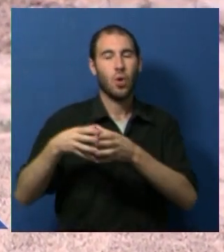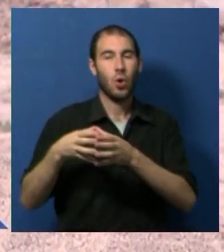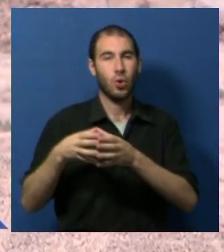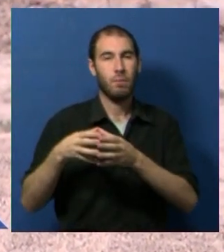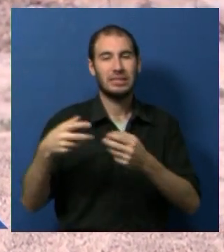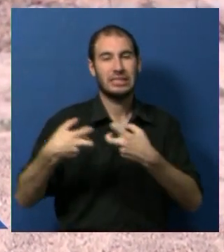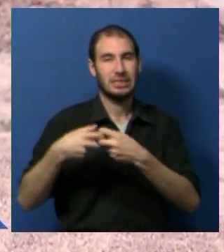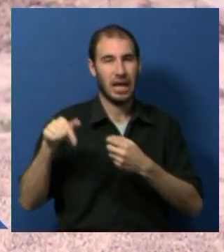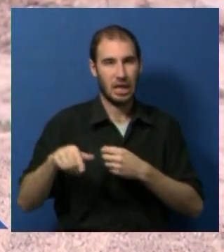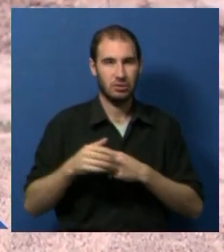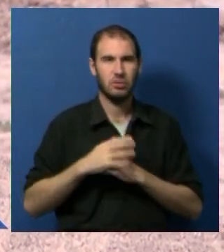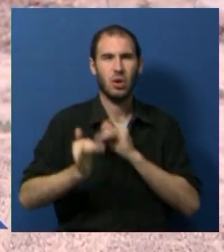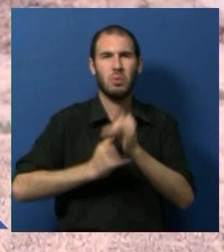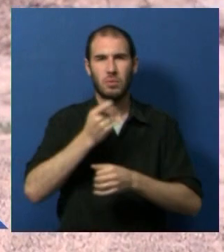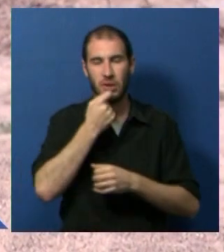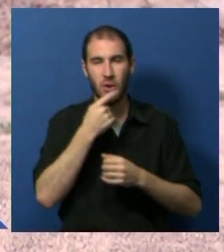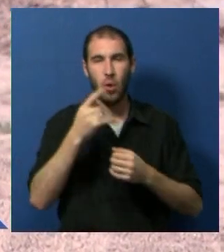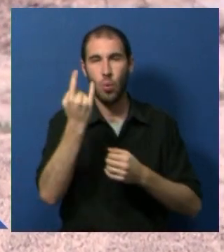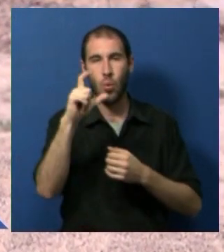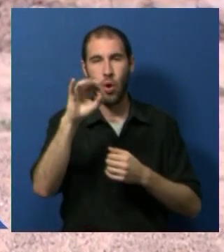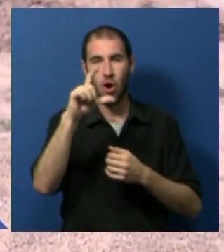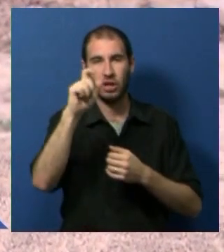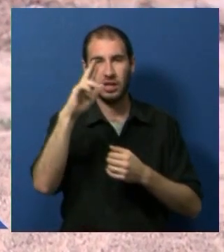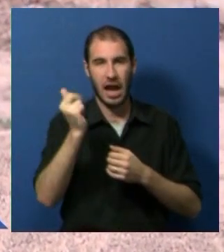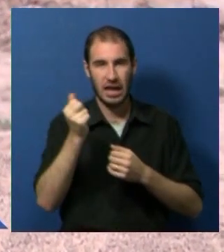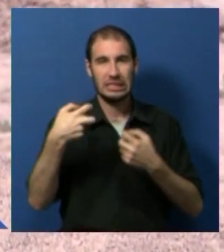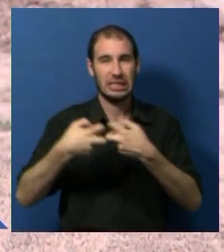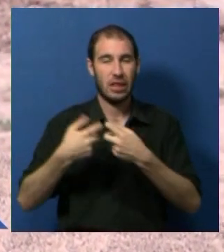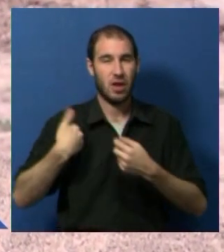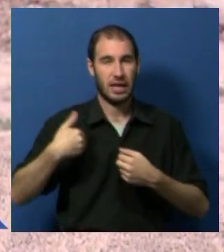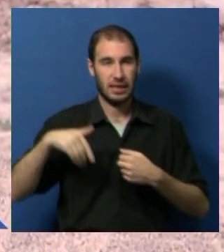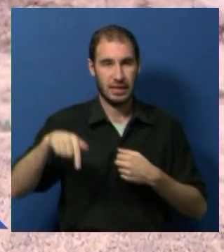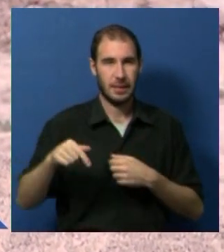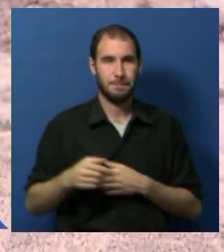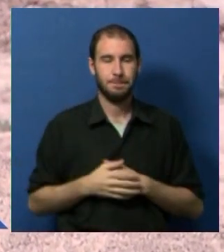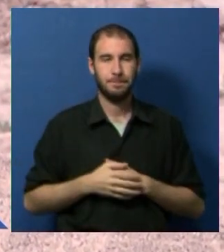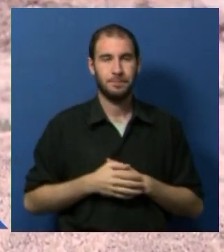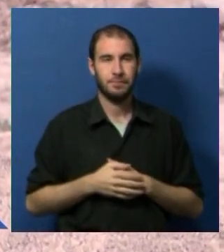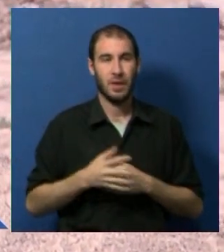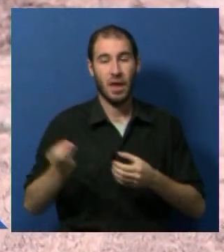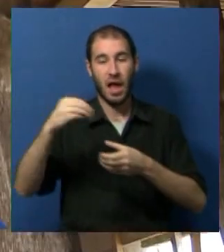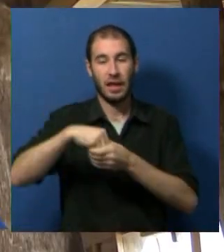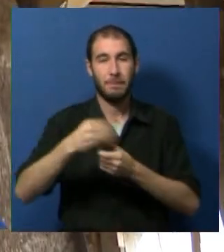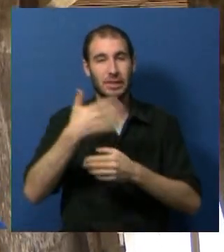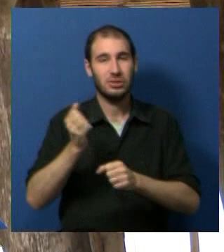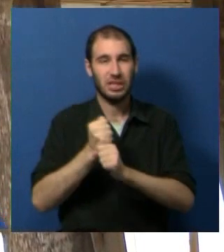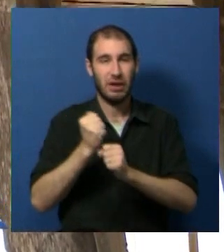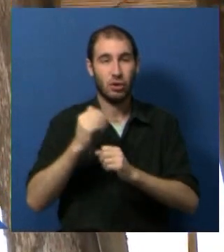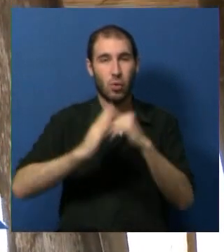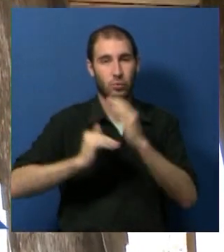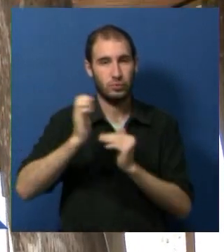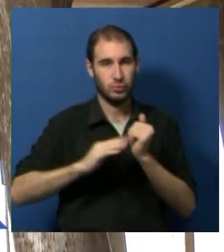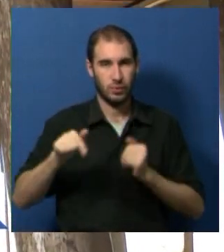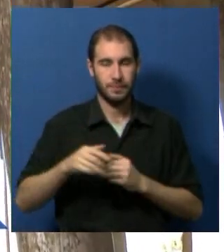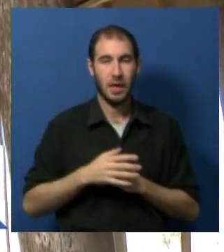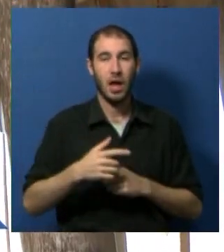de sindicatos. Estamos hablando, por ejemplo, de la UOCRA, uno de los gremios en la Argentina que nuclea a trabajadores de la